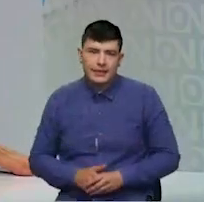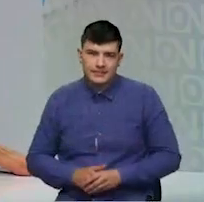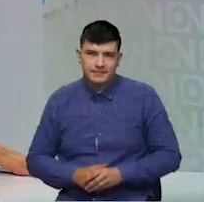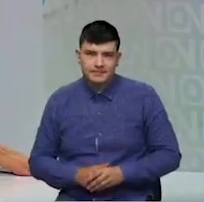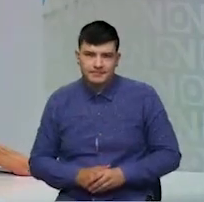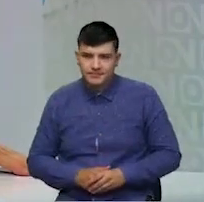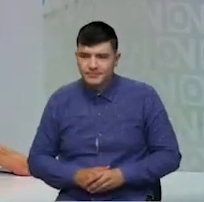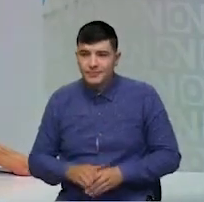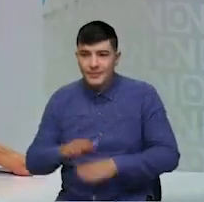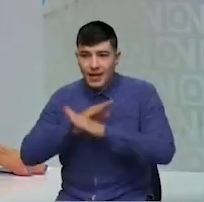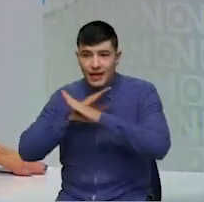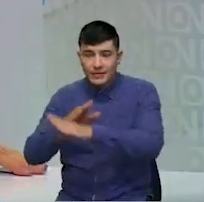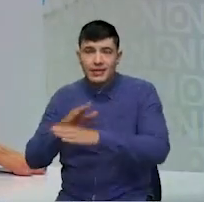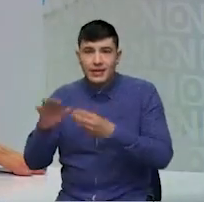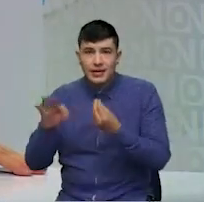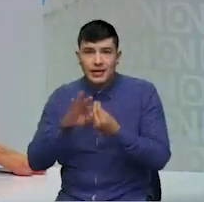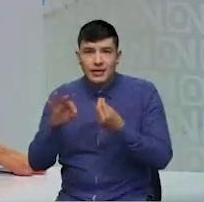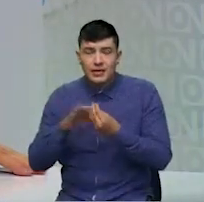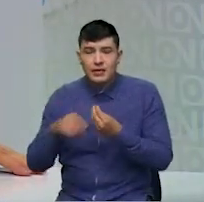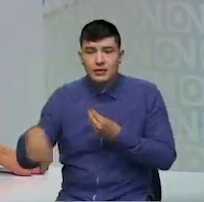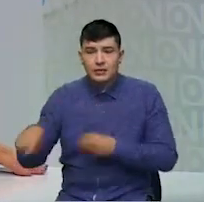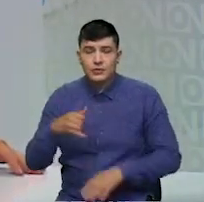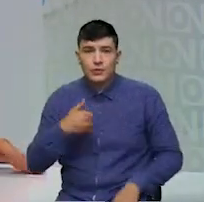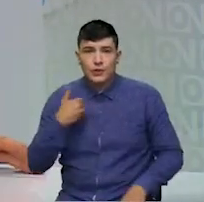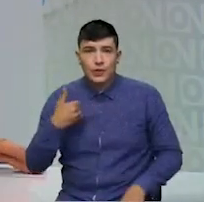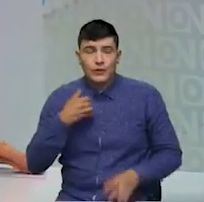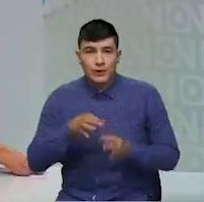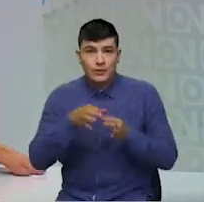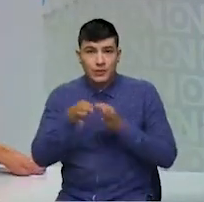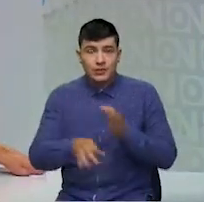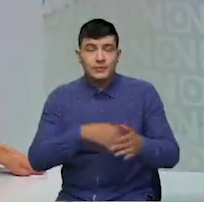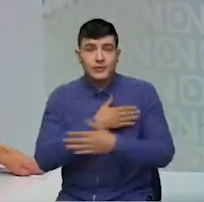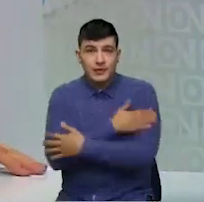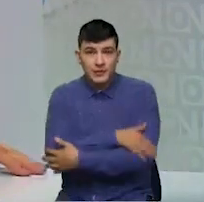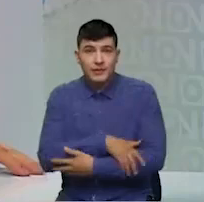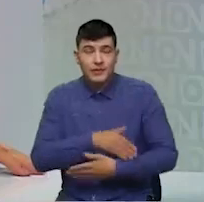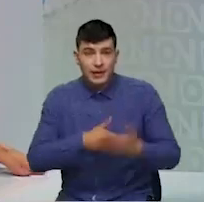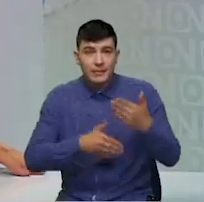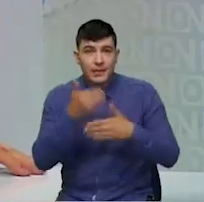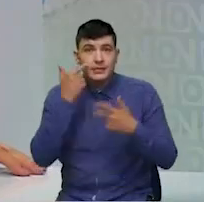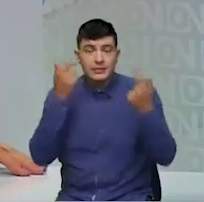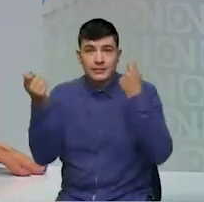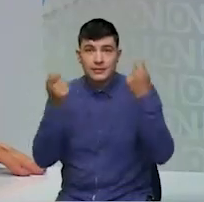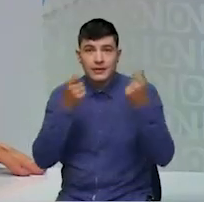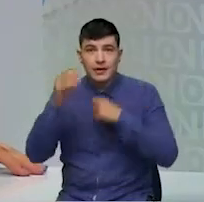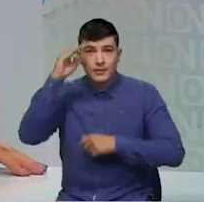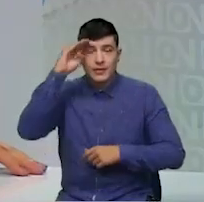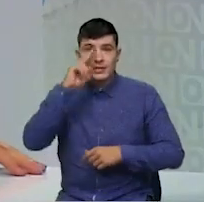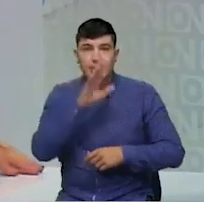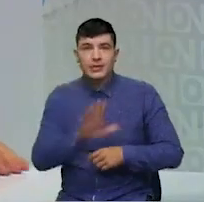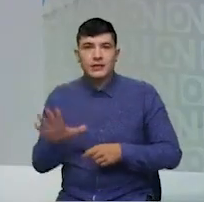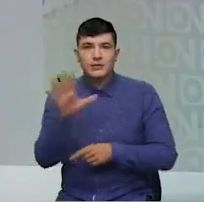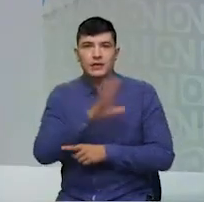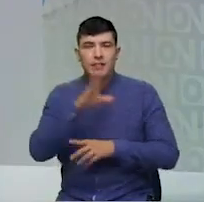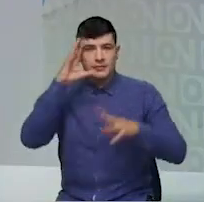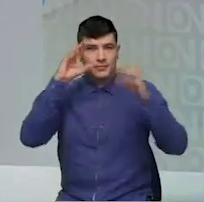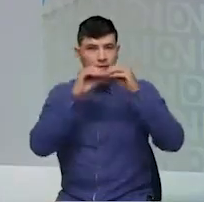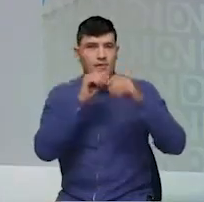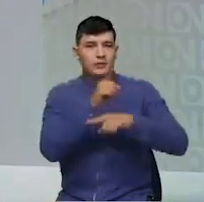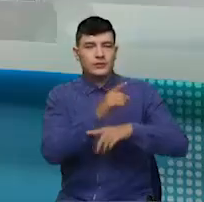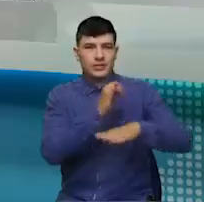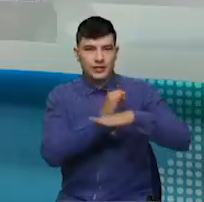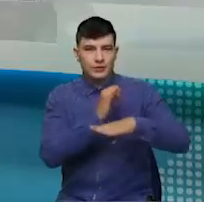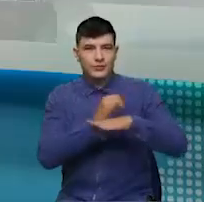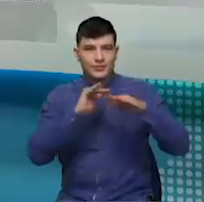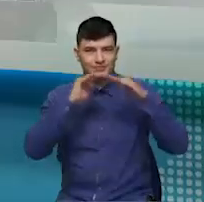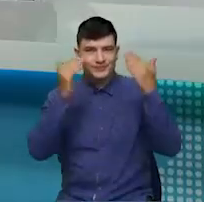Y prevenir el consumo de sustancias psicoactivas en los jóvenes de Pamplona es la estrategia que inició la Policía Nacional y las instituciones educativas de esa ciudad.